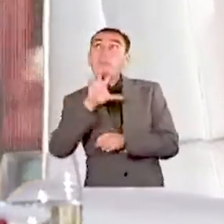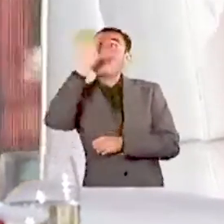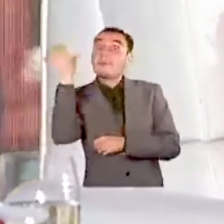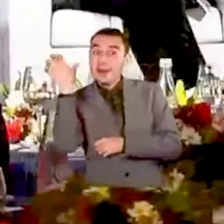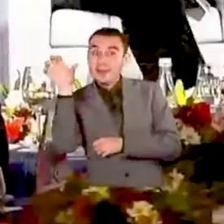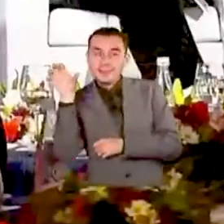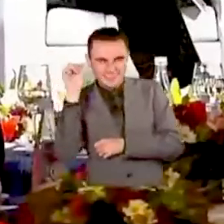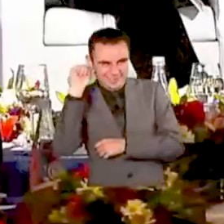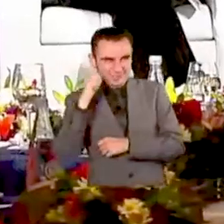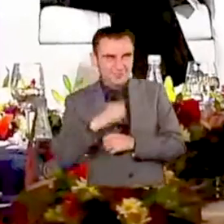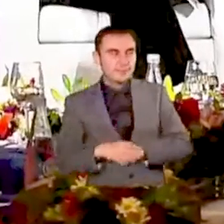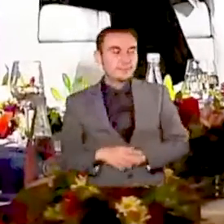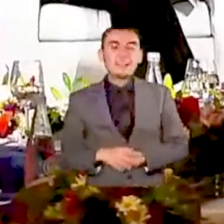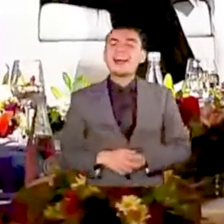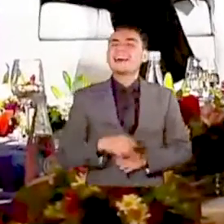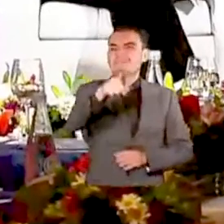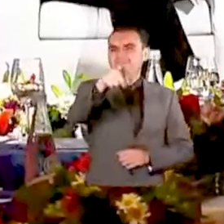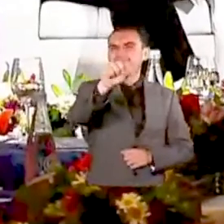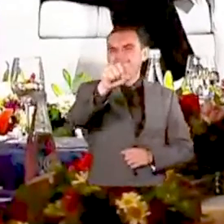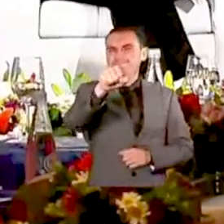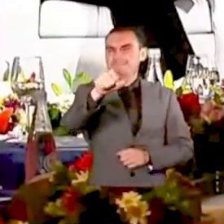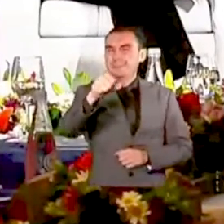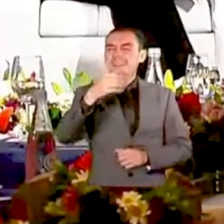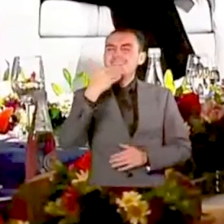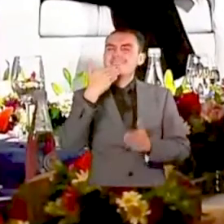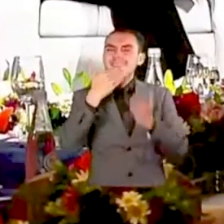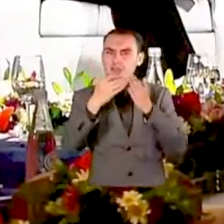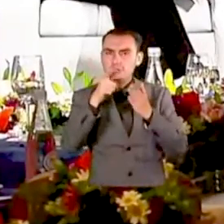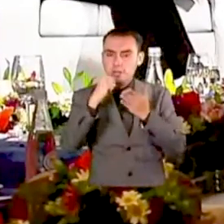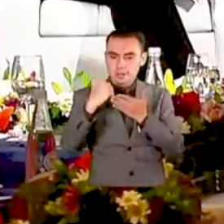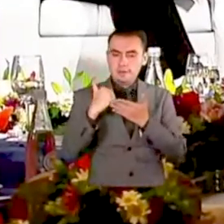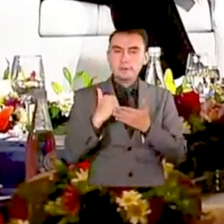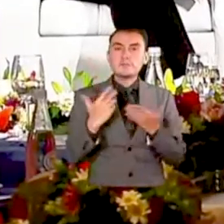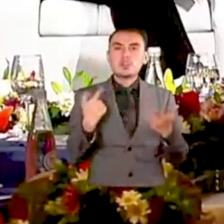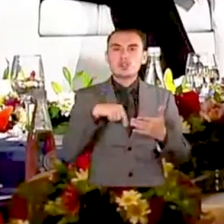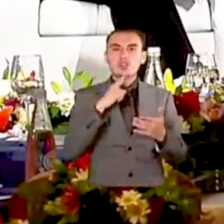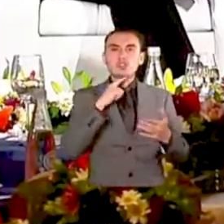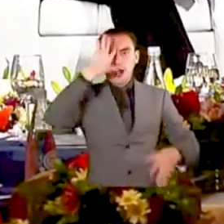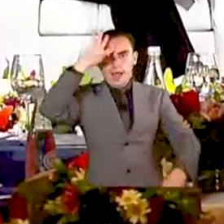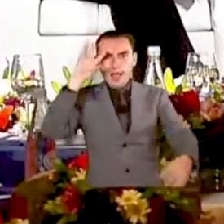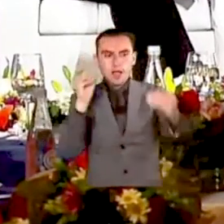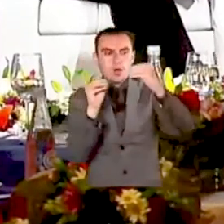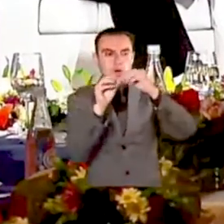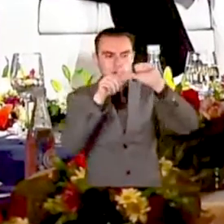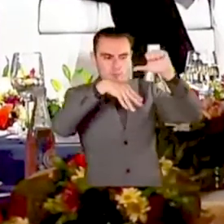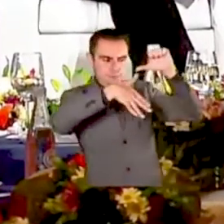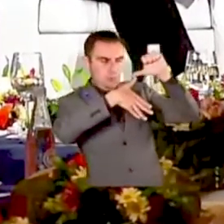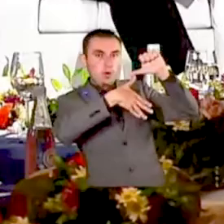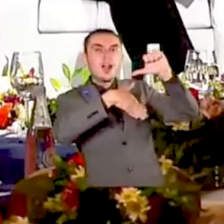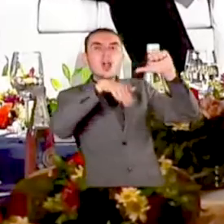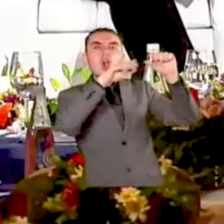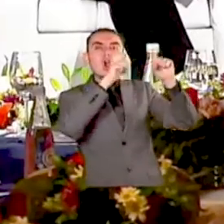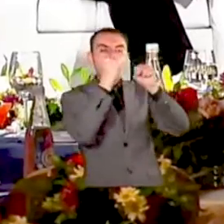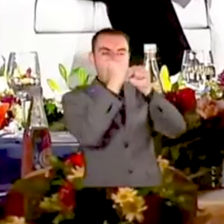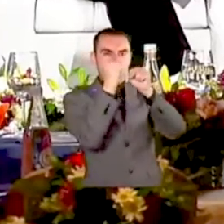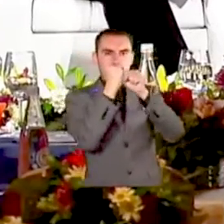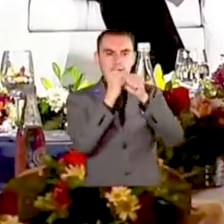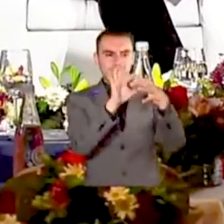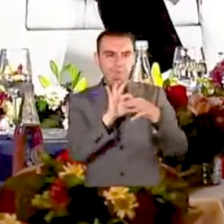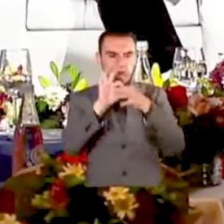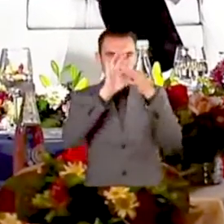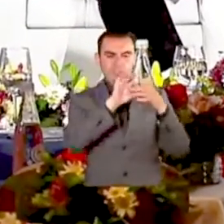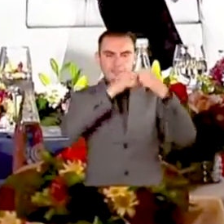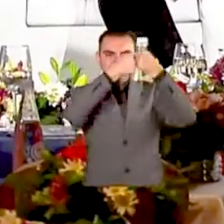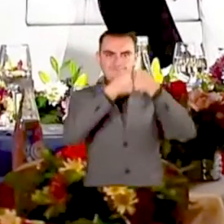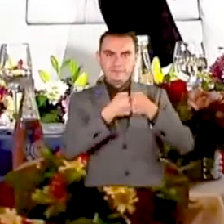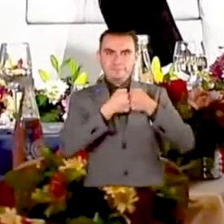Así es, señora procuradora. Gracias a su apoyo, el convenio multilateral iberoamericano de prestaciones es una realidad